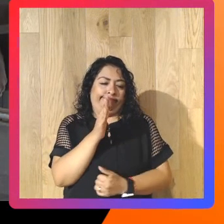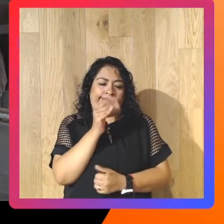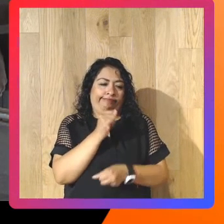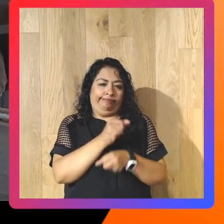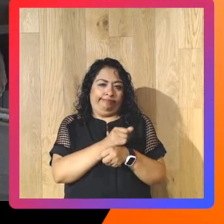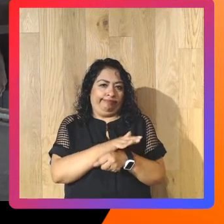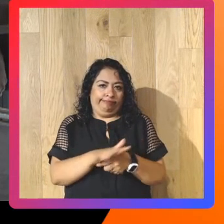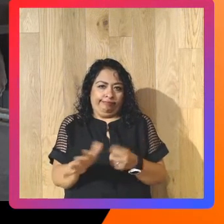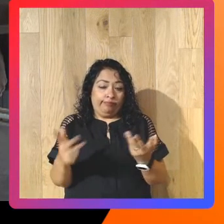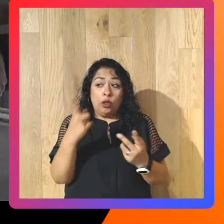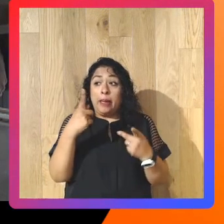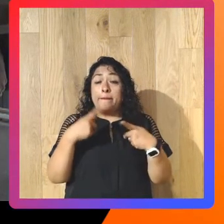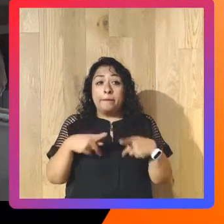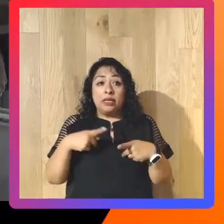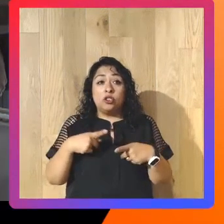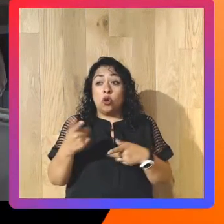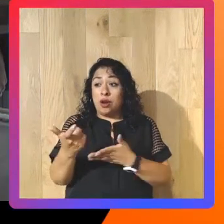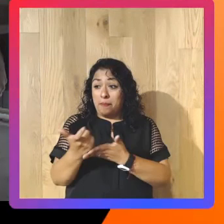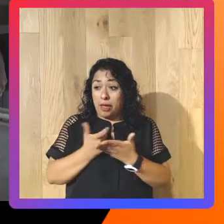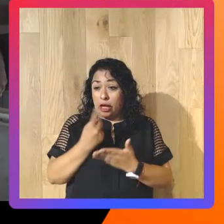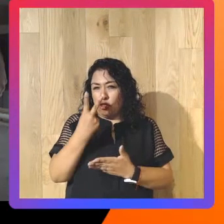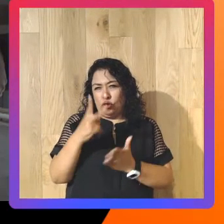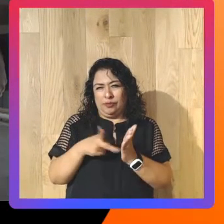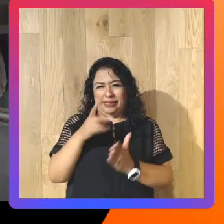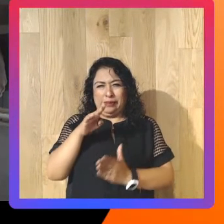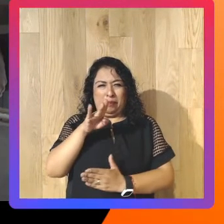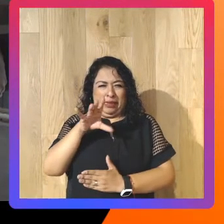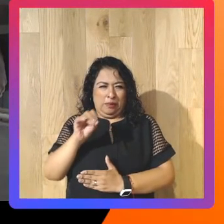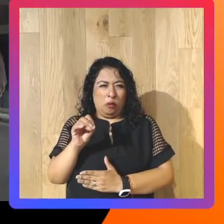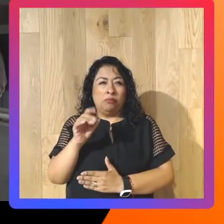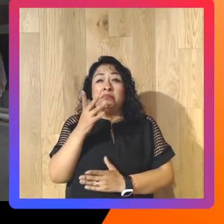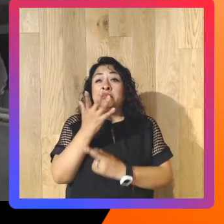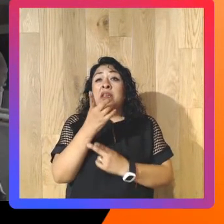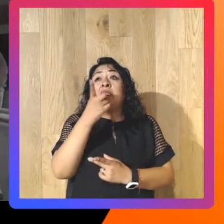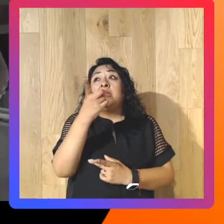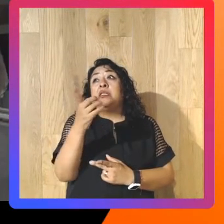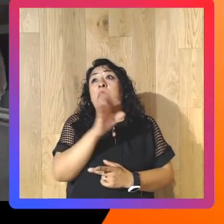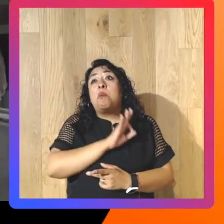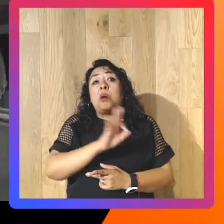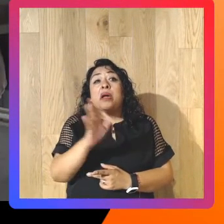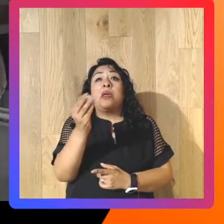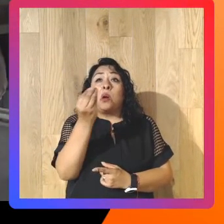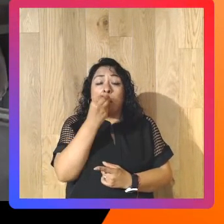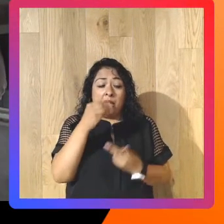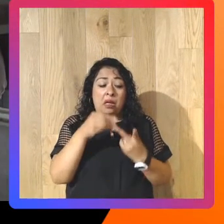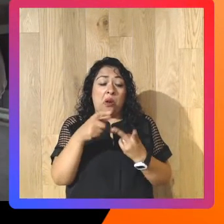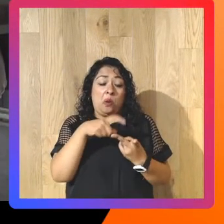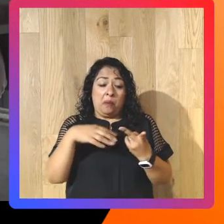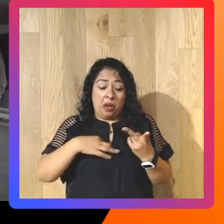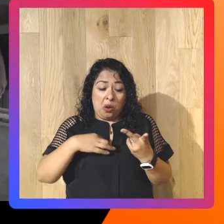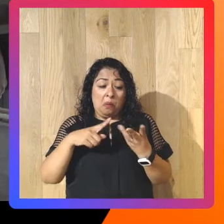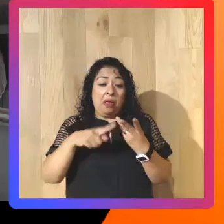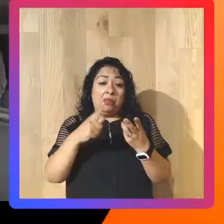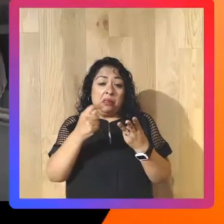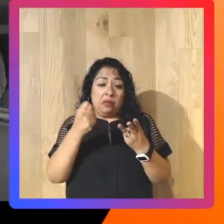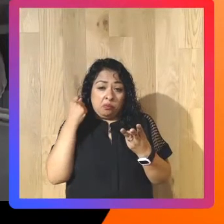porque una persona que gana 2 salarios mínimos, decíamos que le alcanza para comer, para vestirse, para el